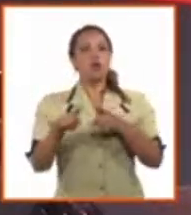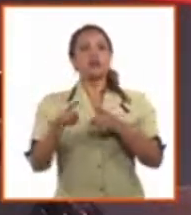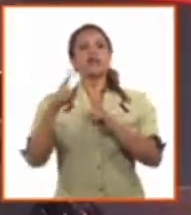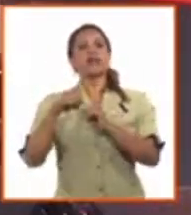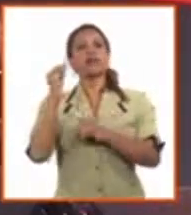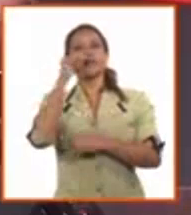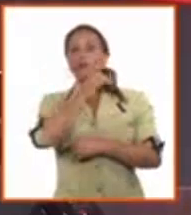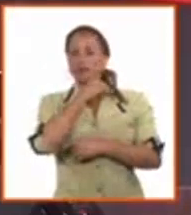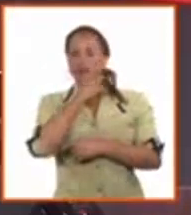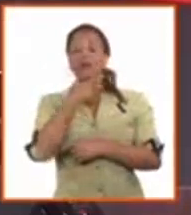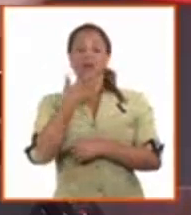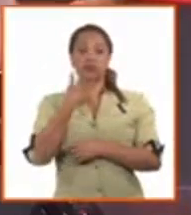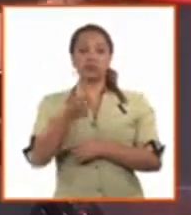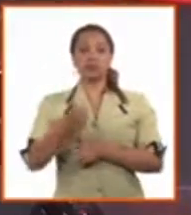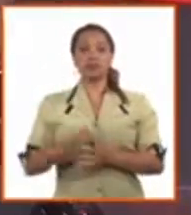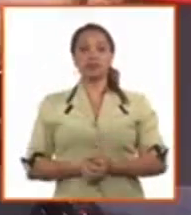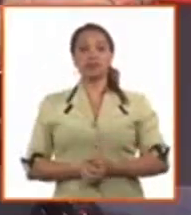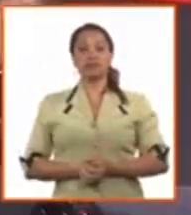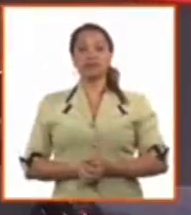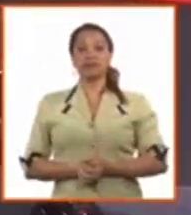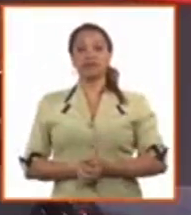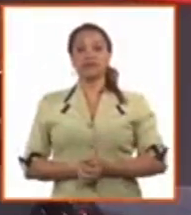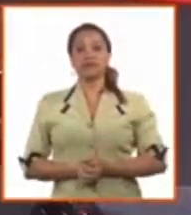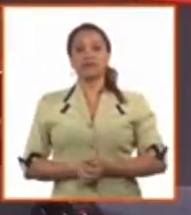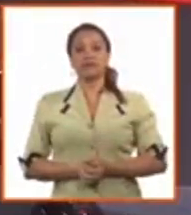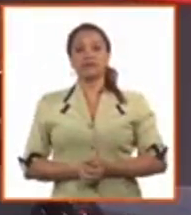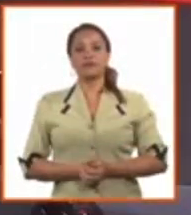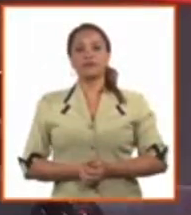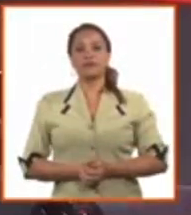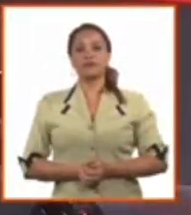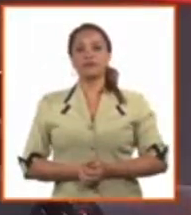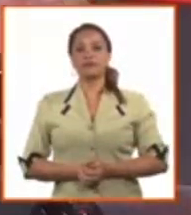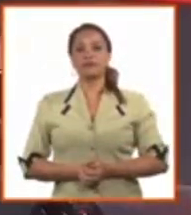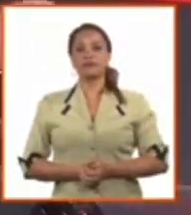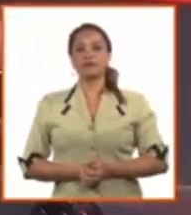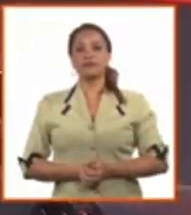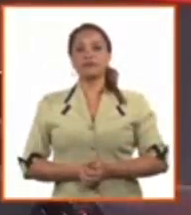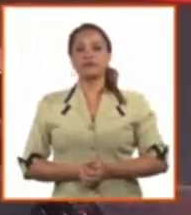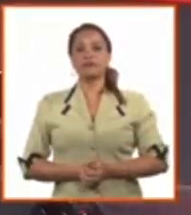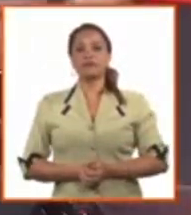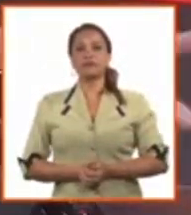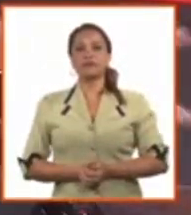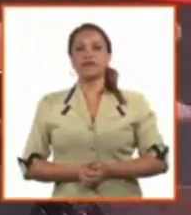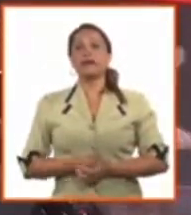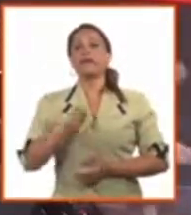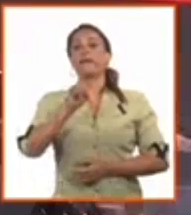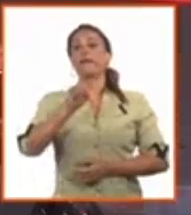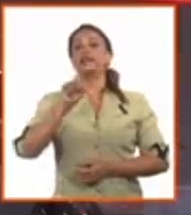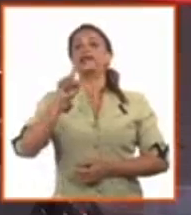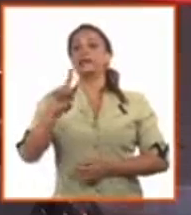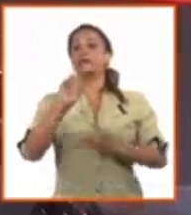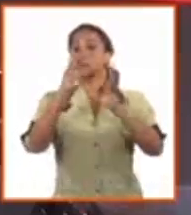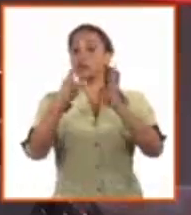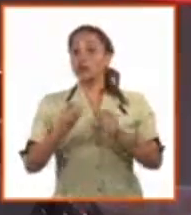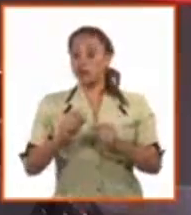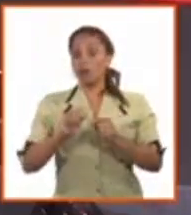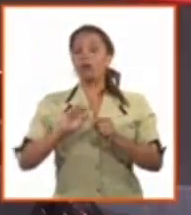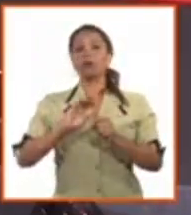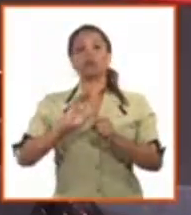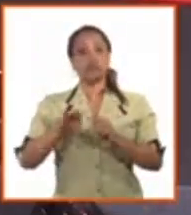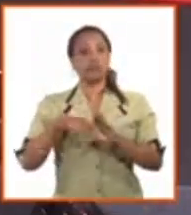tenemos días de rutina entonces eso en la sombrilla del programa sectorial va a poner 21 otros